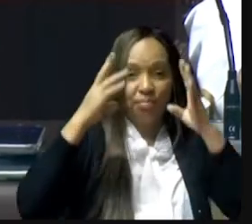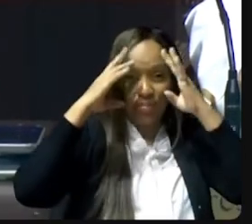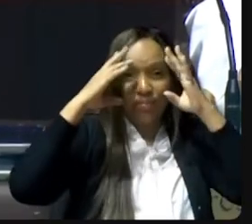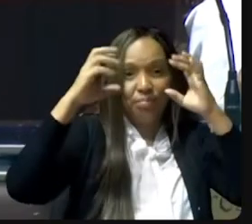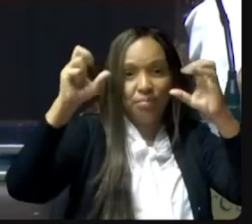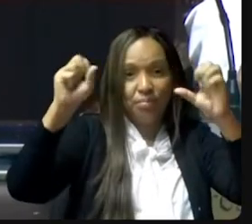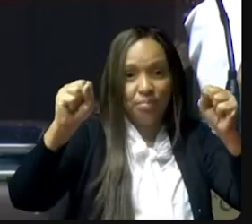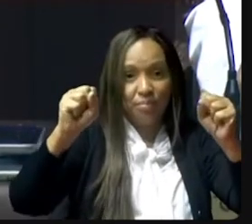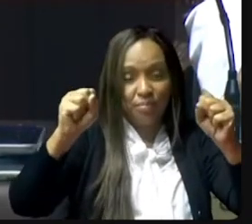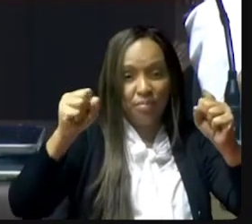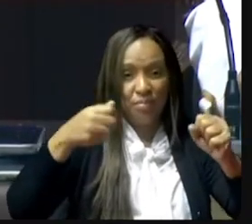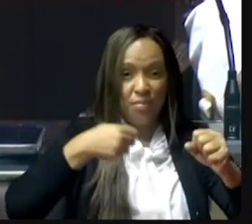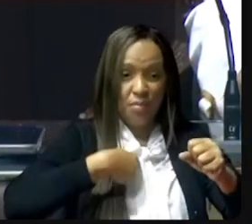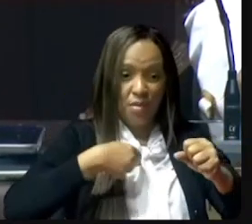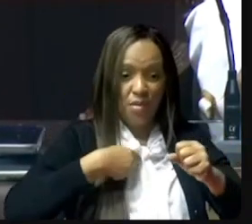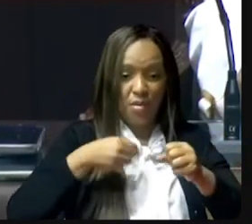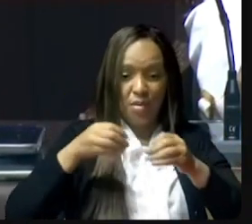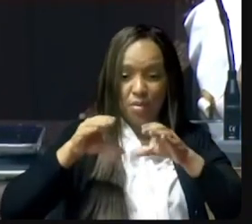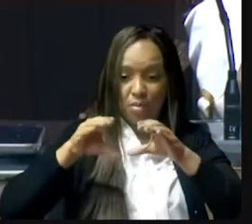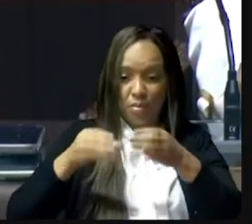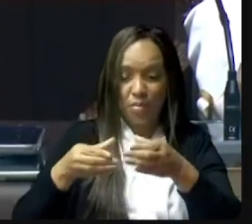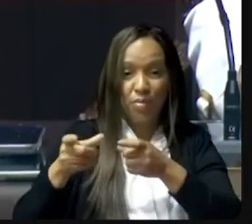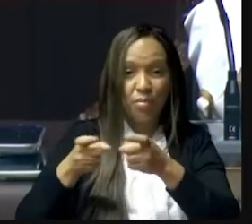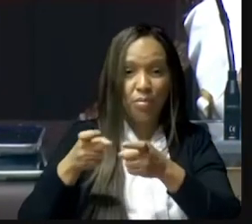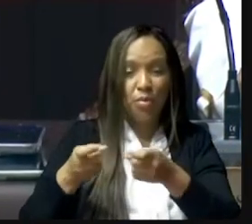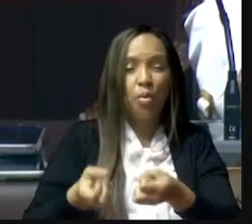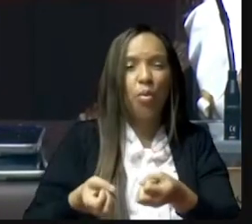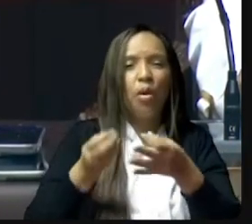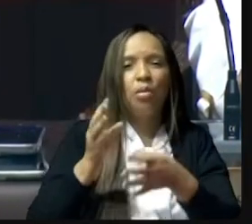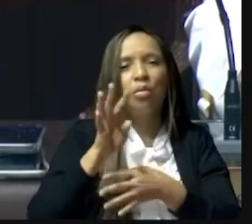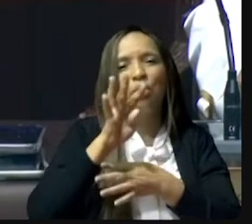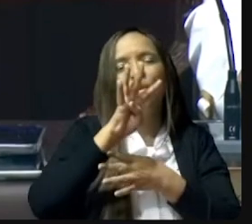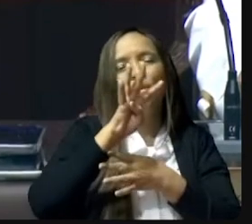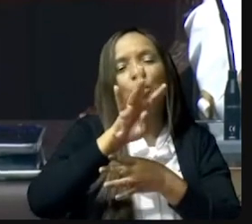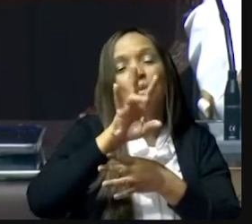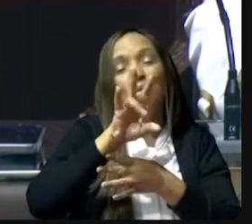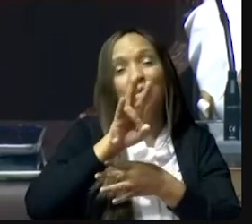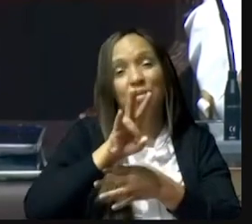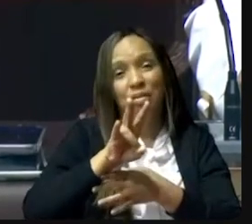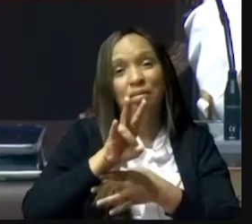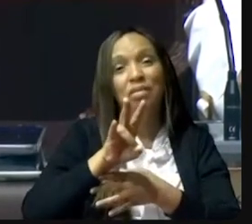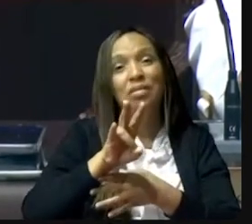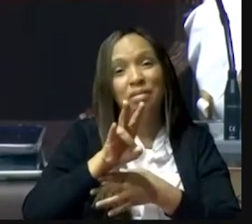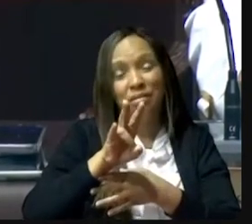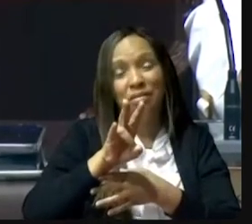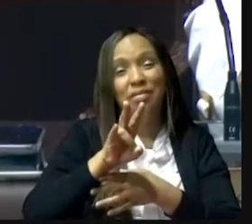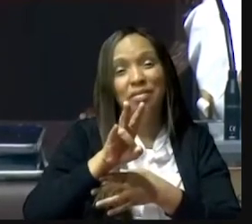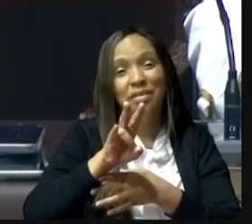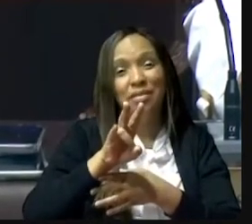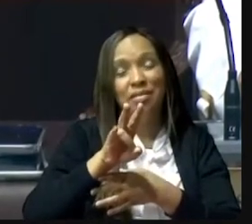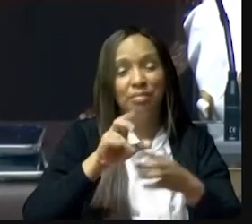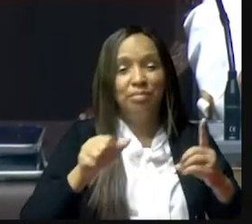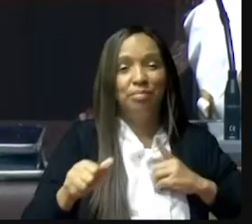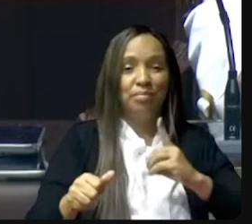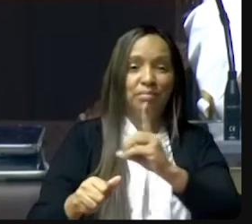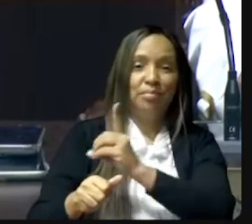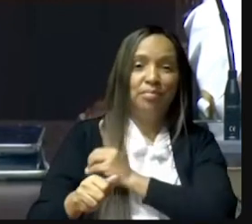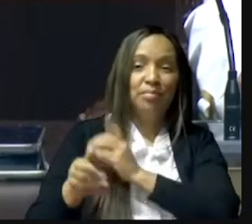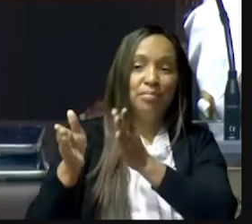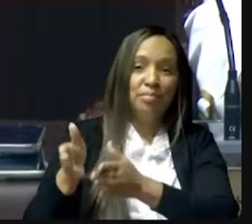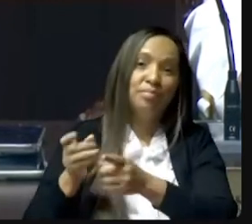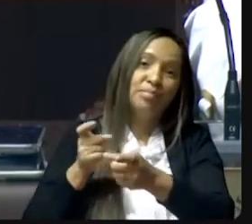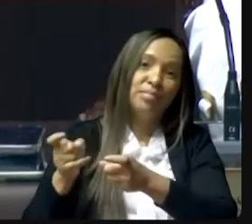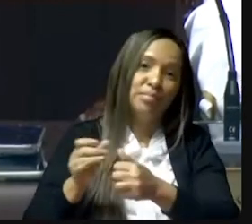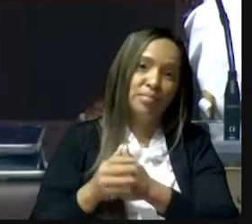47 diputados y había un partido puedo decirlo el de la Liberación Dominicana que en ese